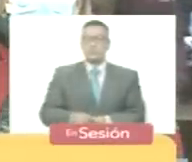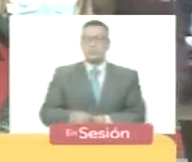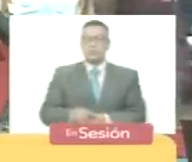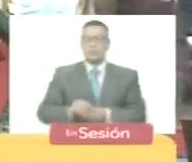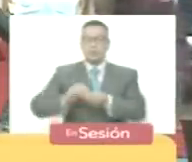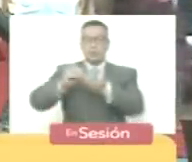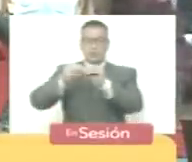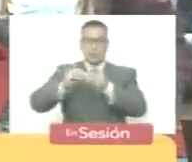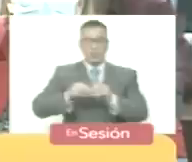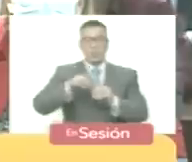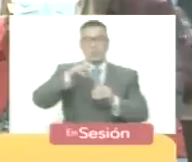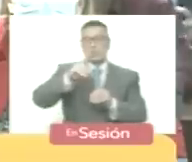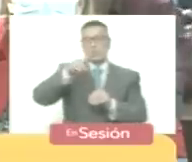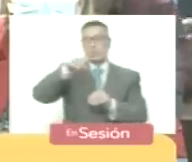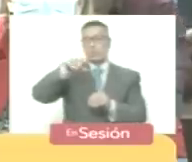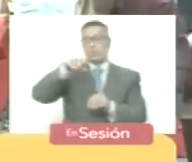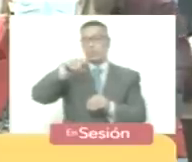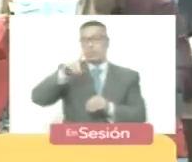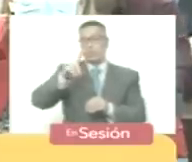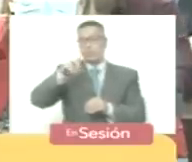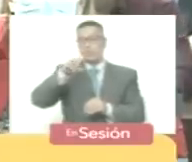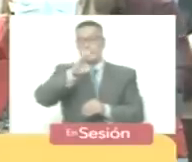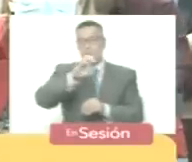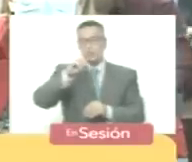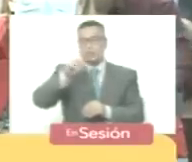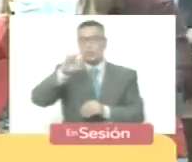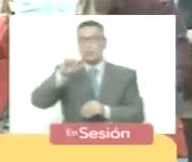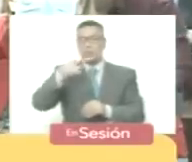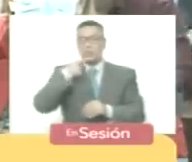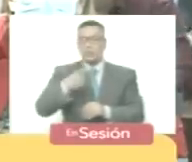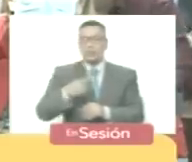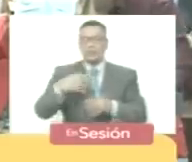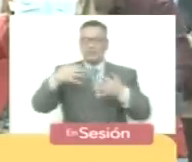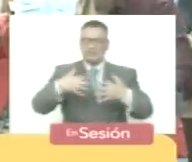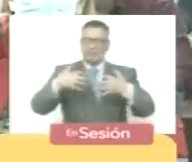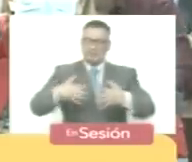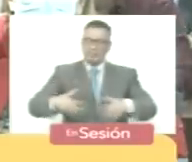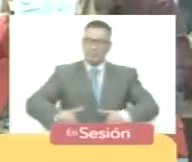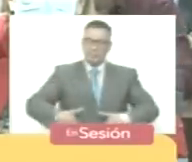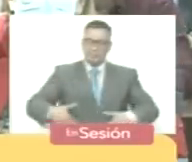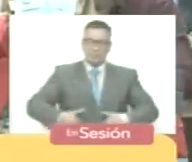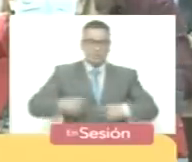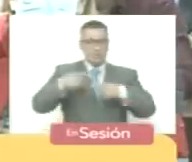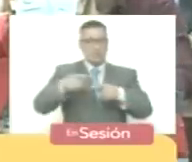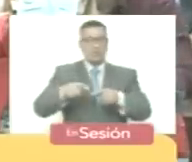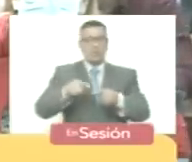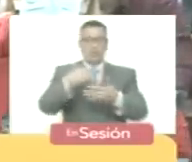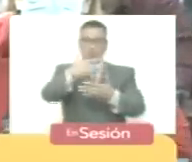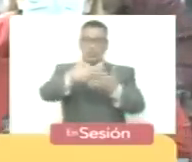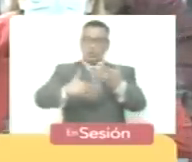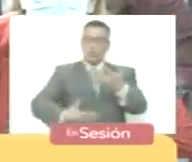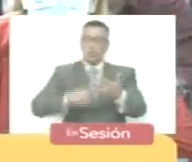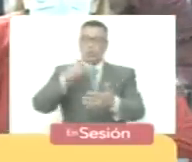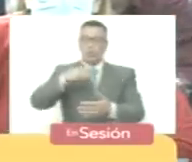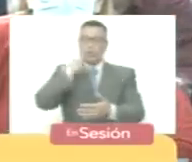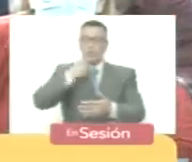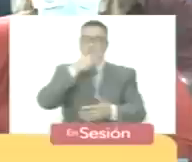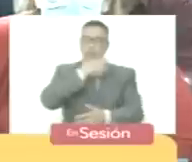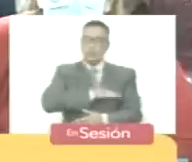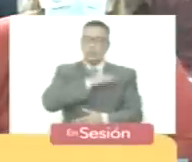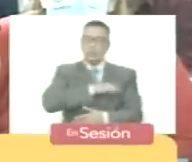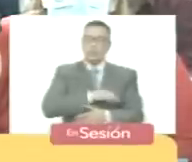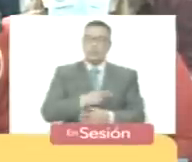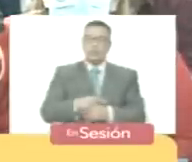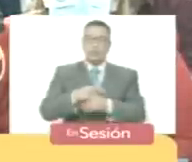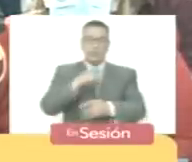de los CDI, donde hizo énfasis y peleó fuertemente, levantando un informe político y social